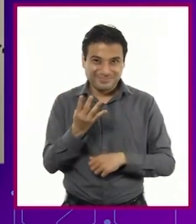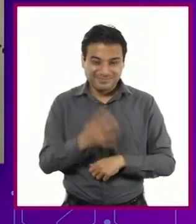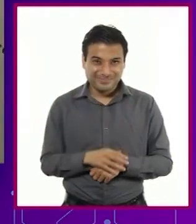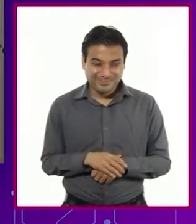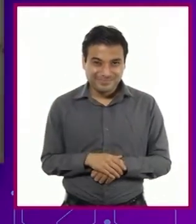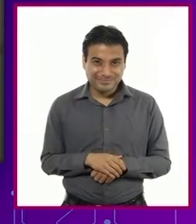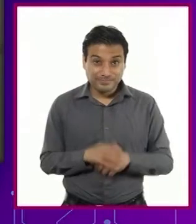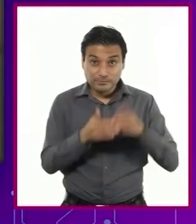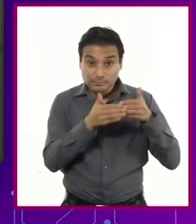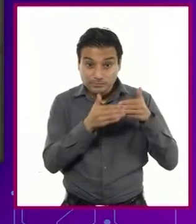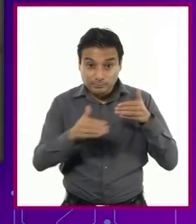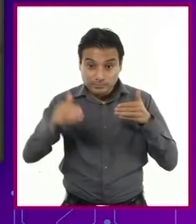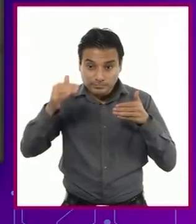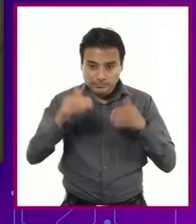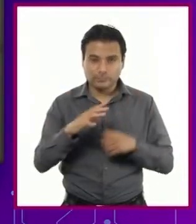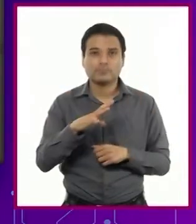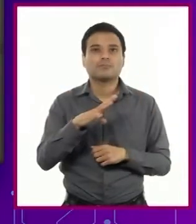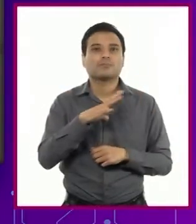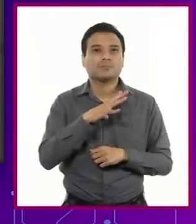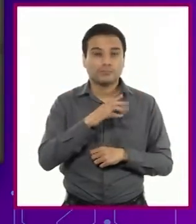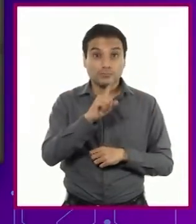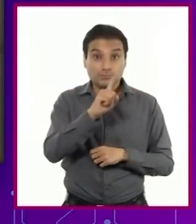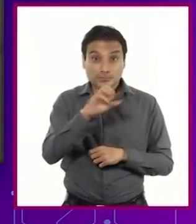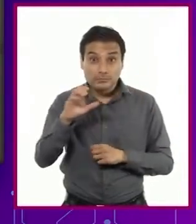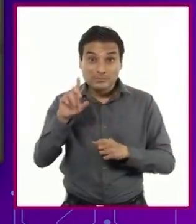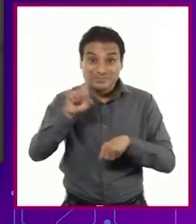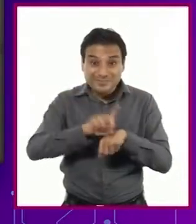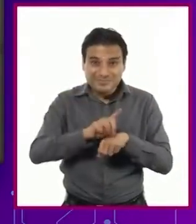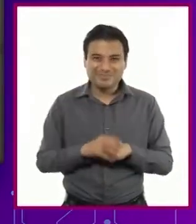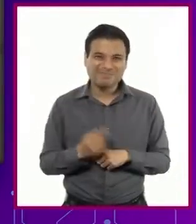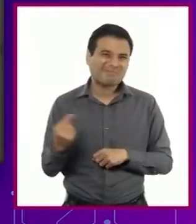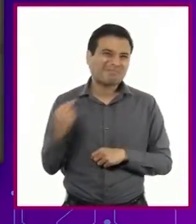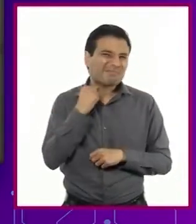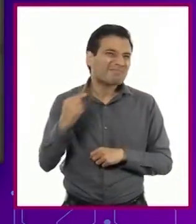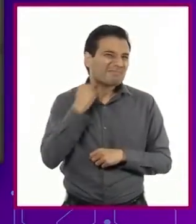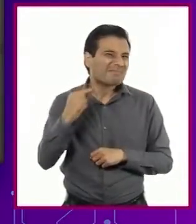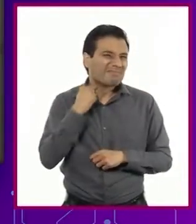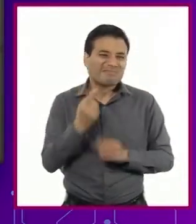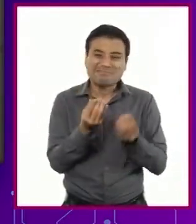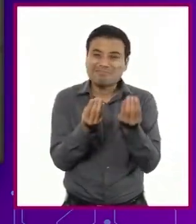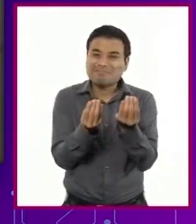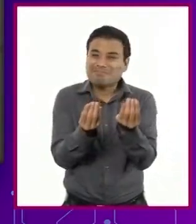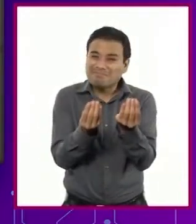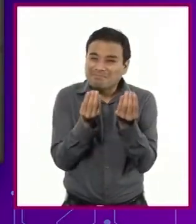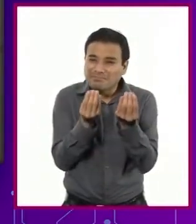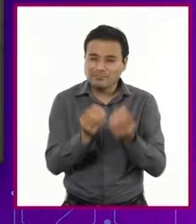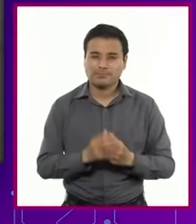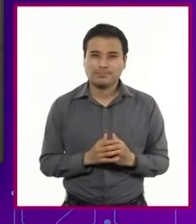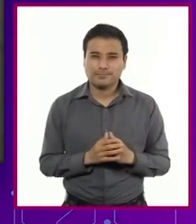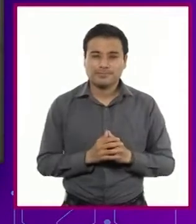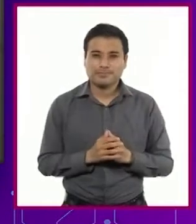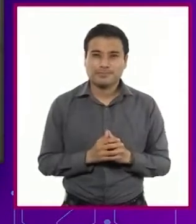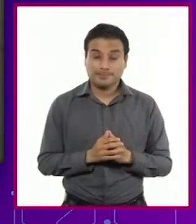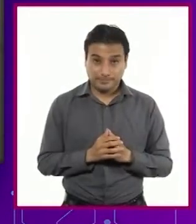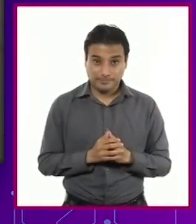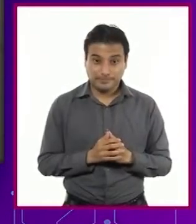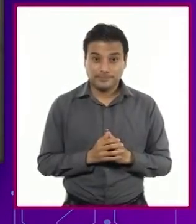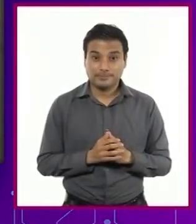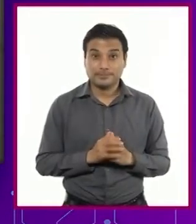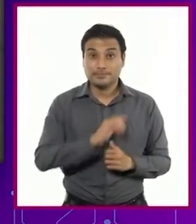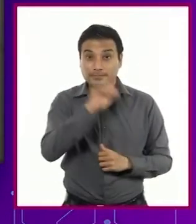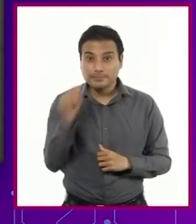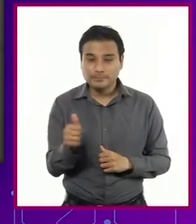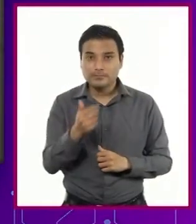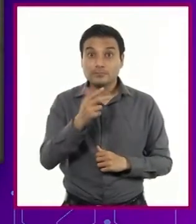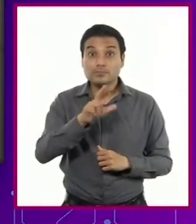1994, se desencadenaron 100 días de masacres de Hutus contra Tutsis en todo el país. El resultado, más